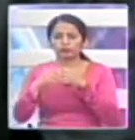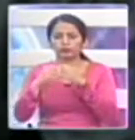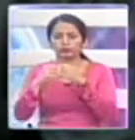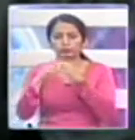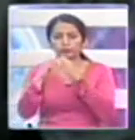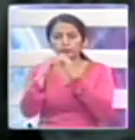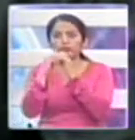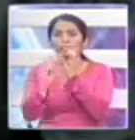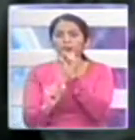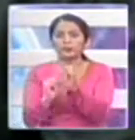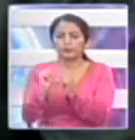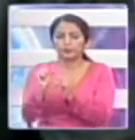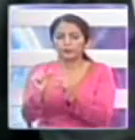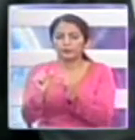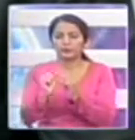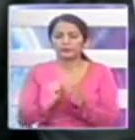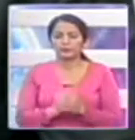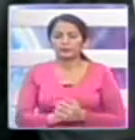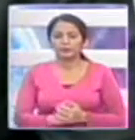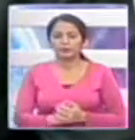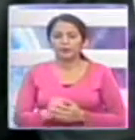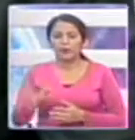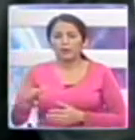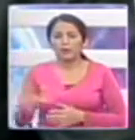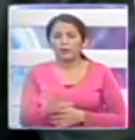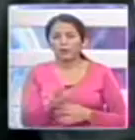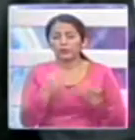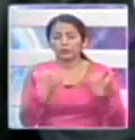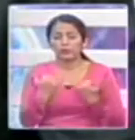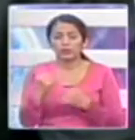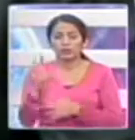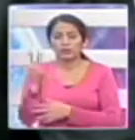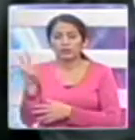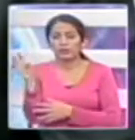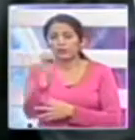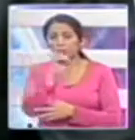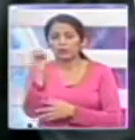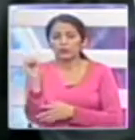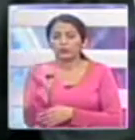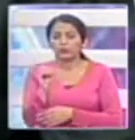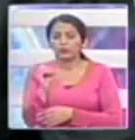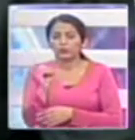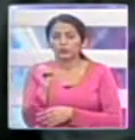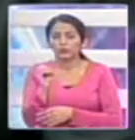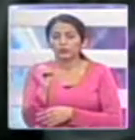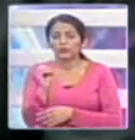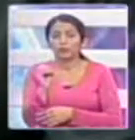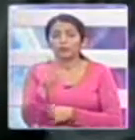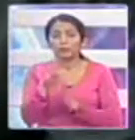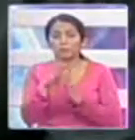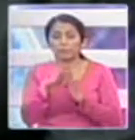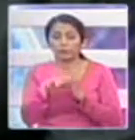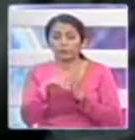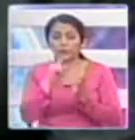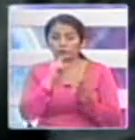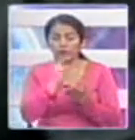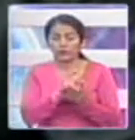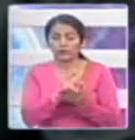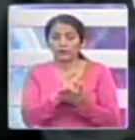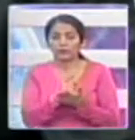en este momento estamos aproximadamente con un 7% de reducción, ¿sí? Y ese valor más bien ha